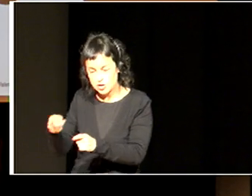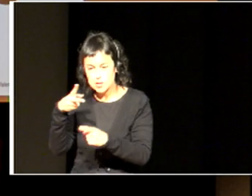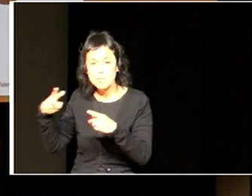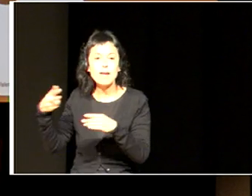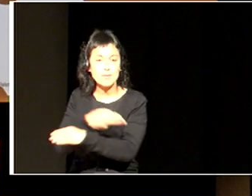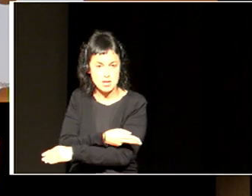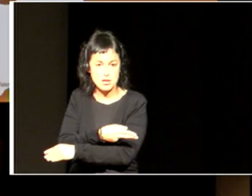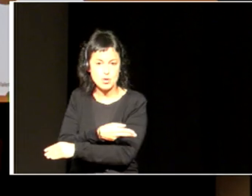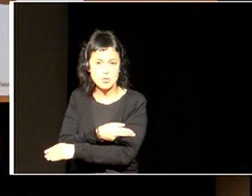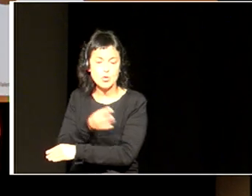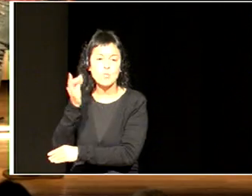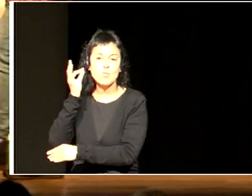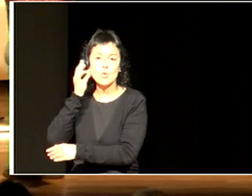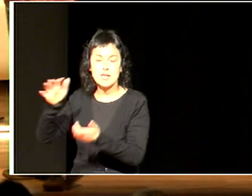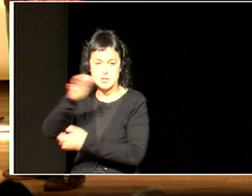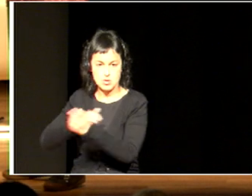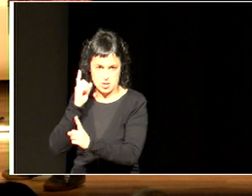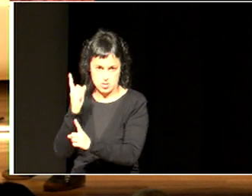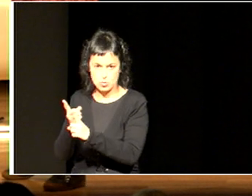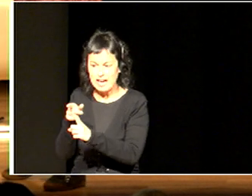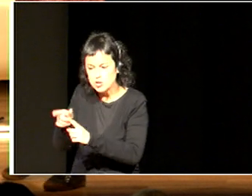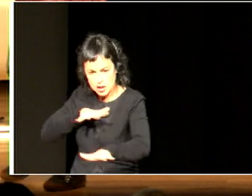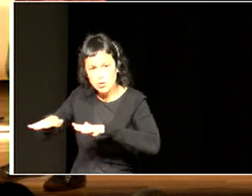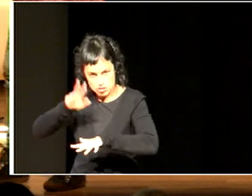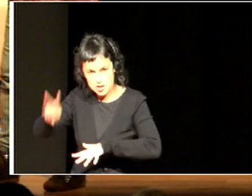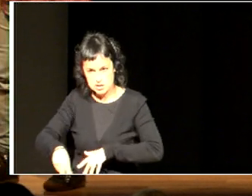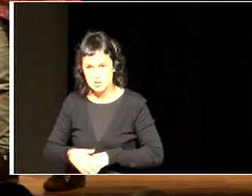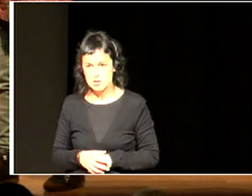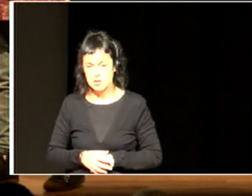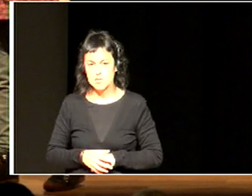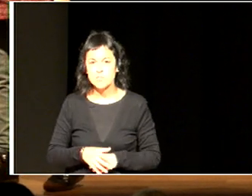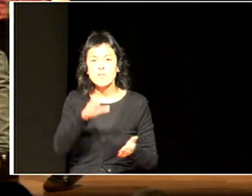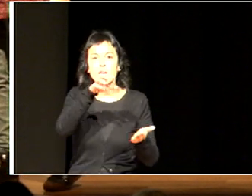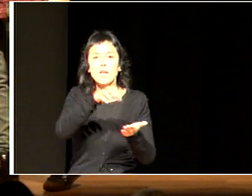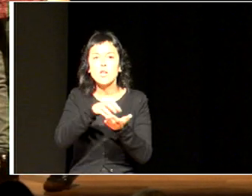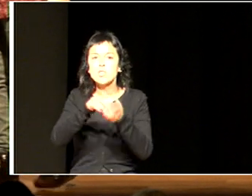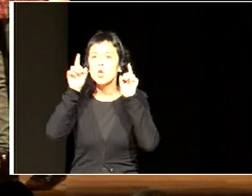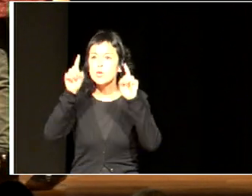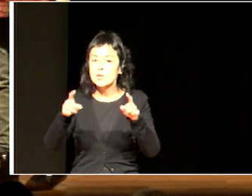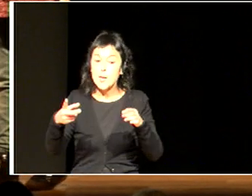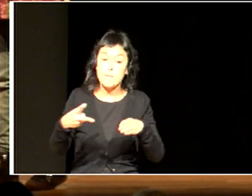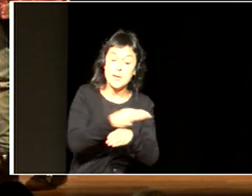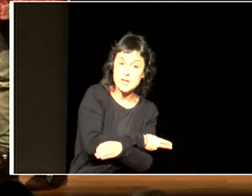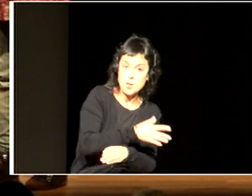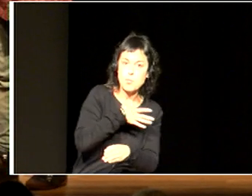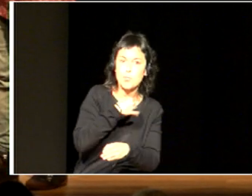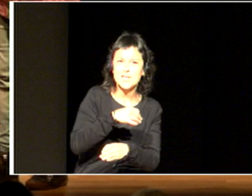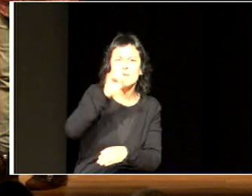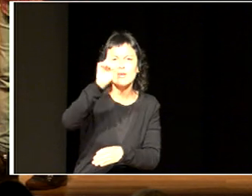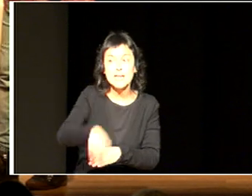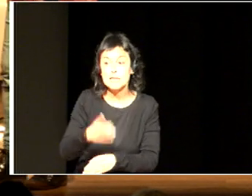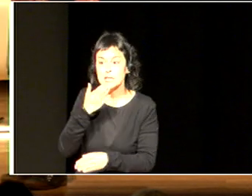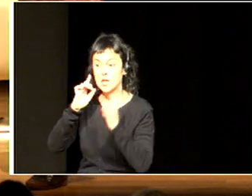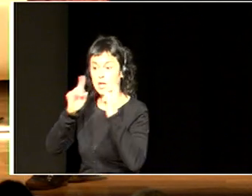de género también esa actuación los centros educativos no sólo pueden prevenir ante actuar ante un caso